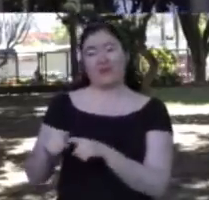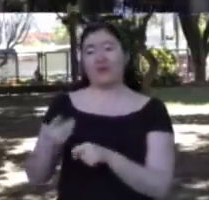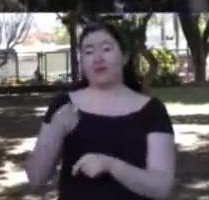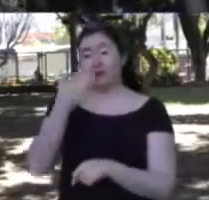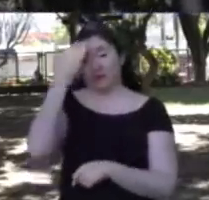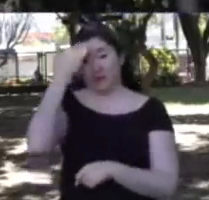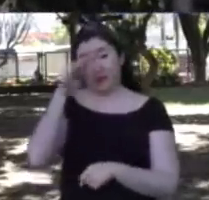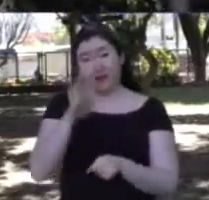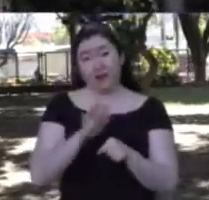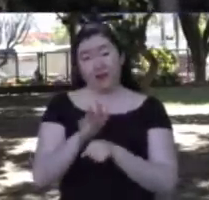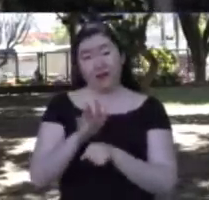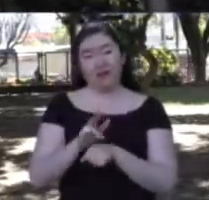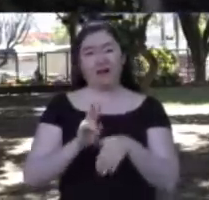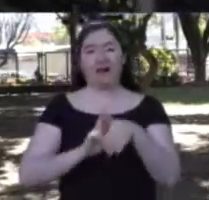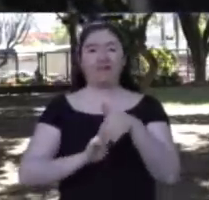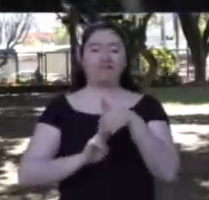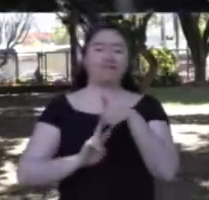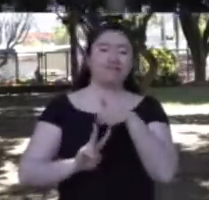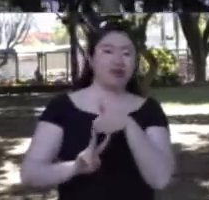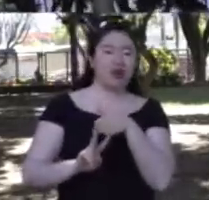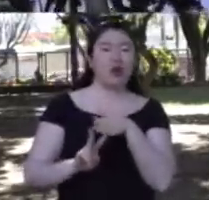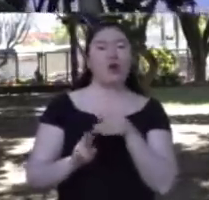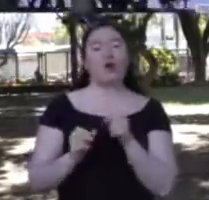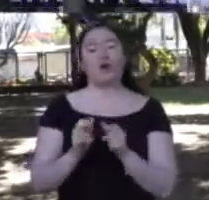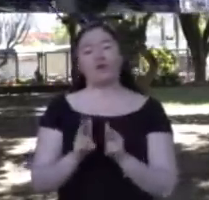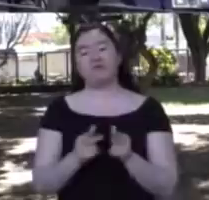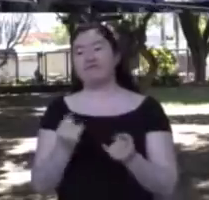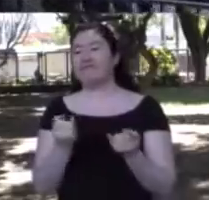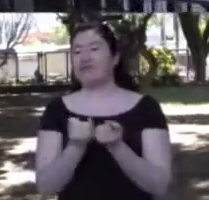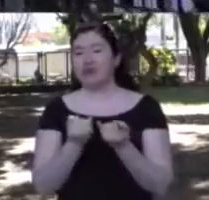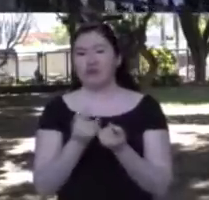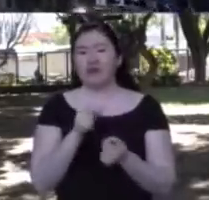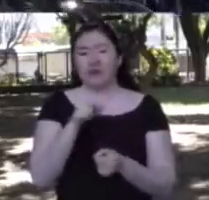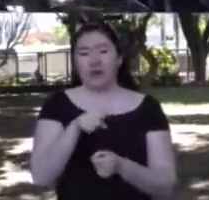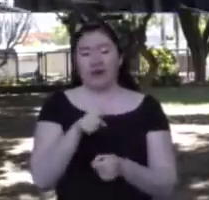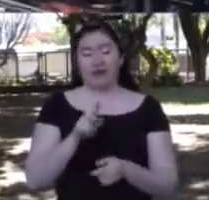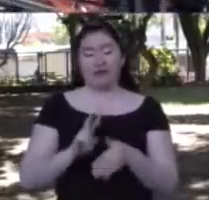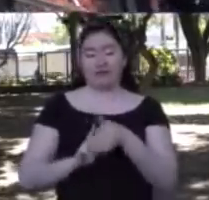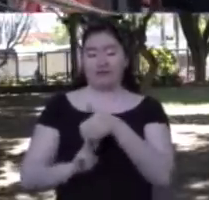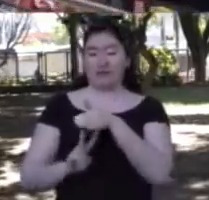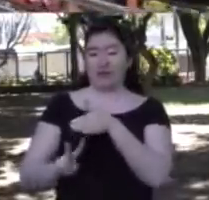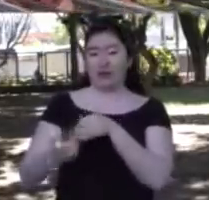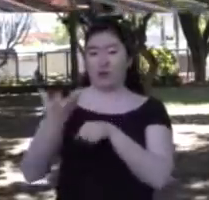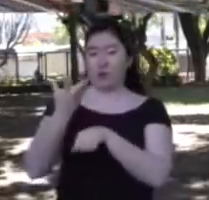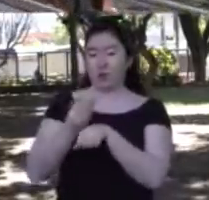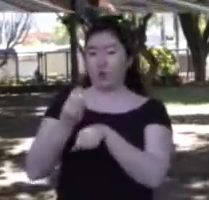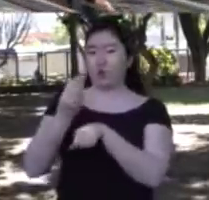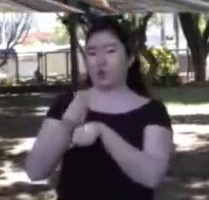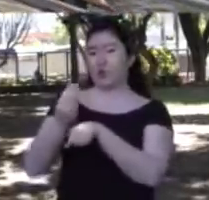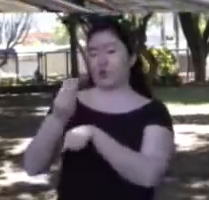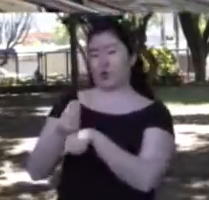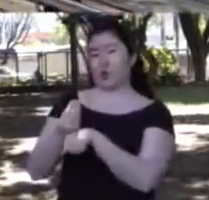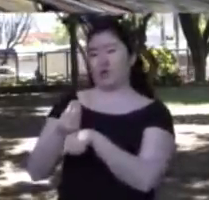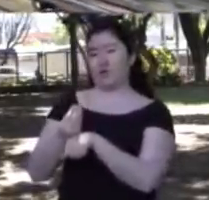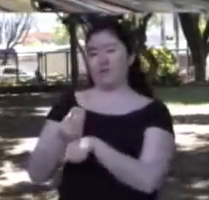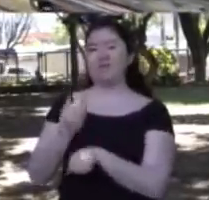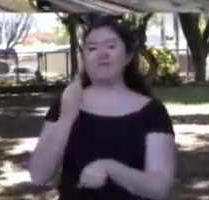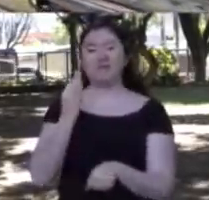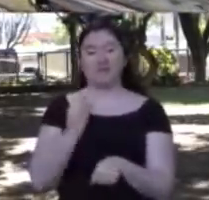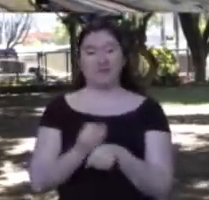transporte eléctrico de la ciudad, que es el fortalecimiento de los trolebuses, que por cierto